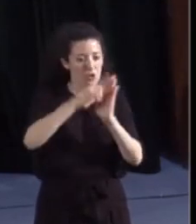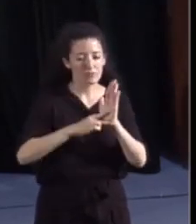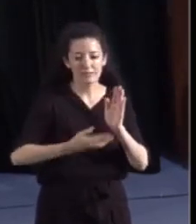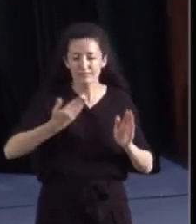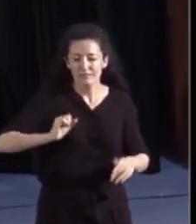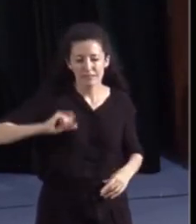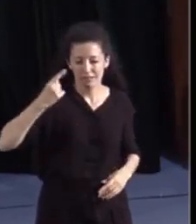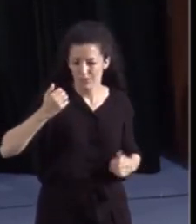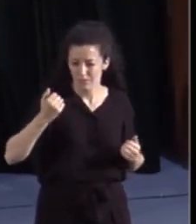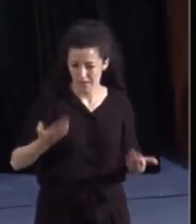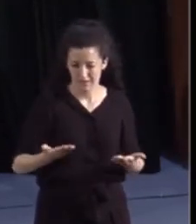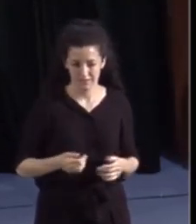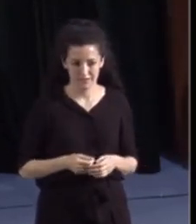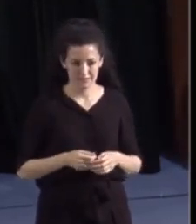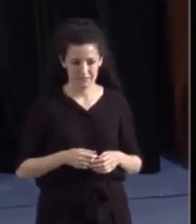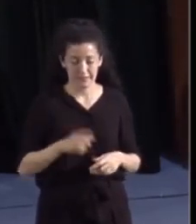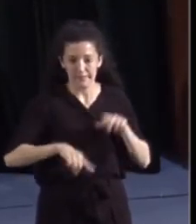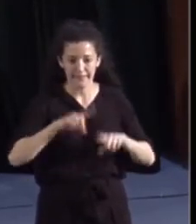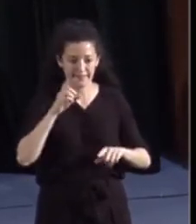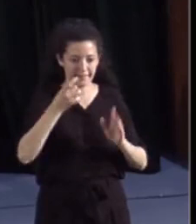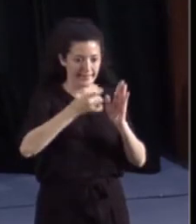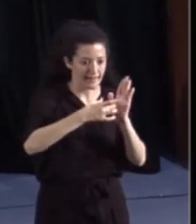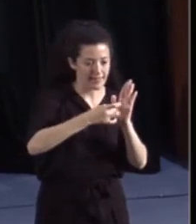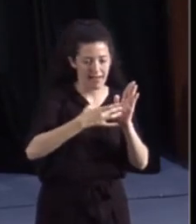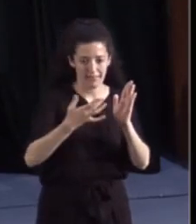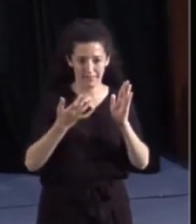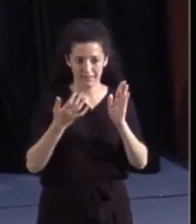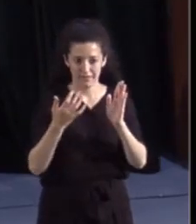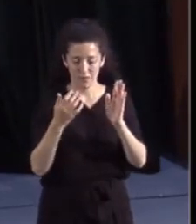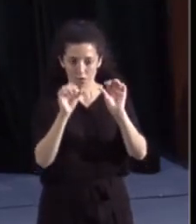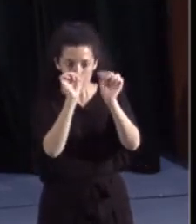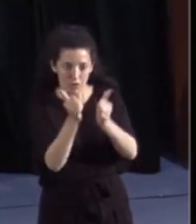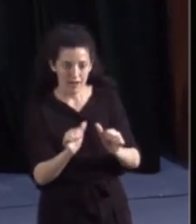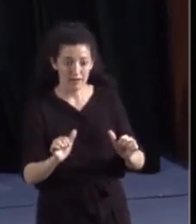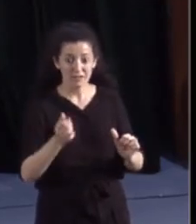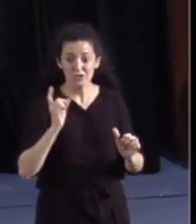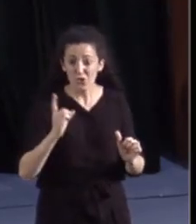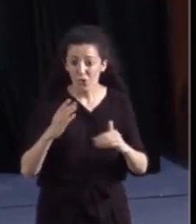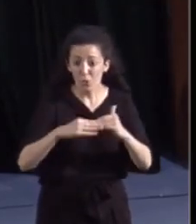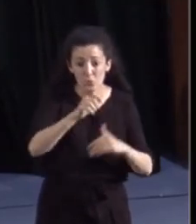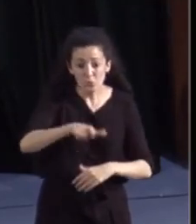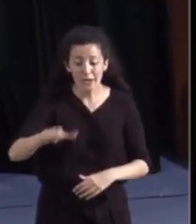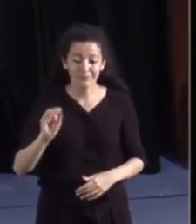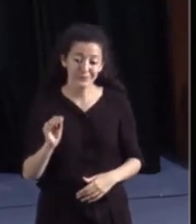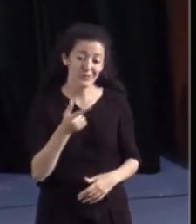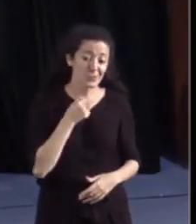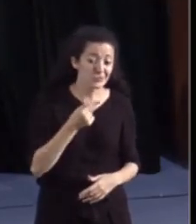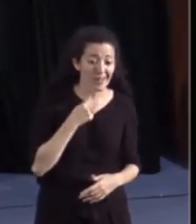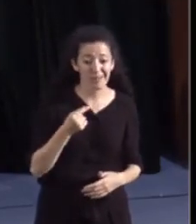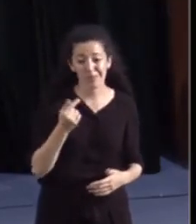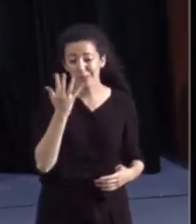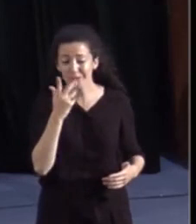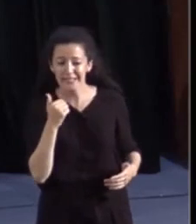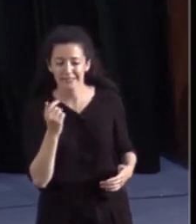vista objetivo, cualitativo, ya no solo de la opinión de los usuarios que les gusta más o menos, sino a nivel